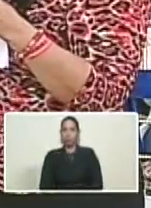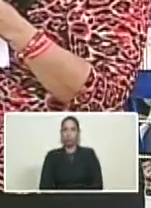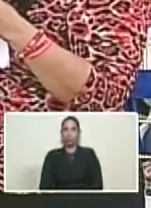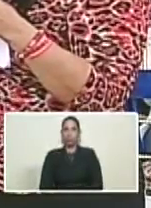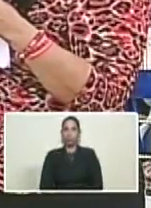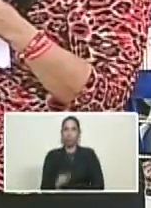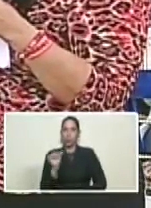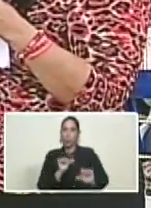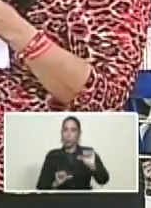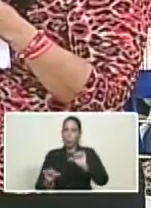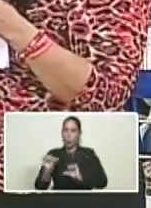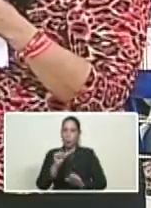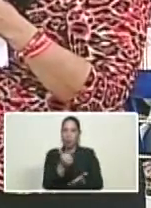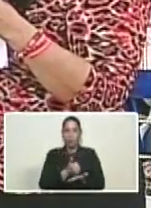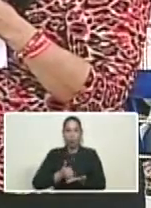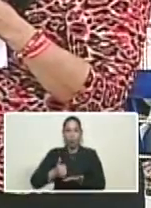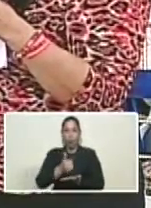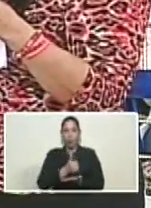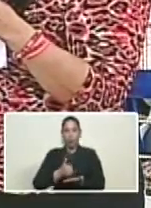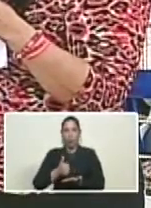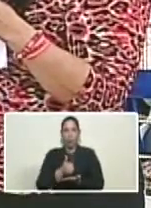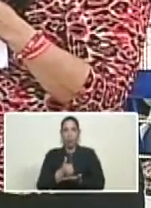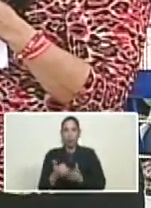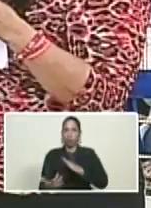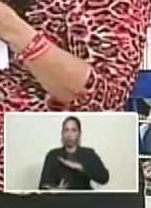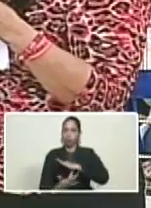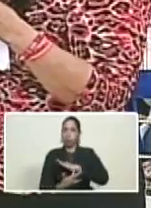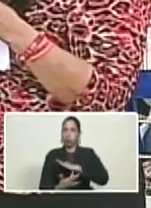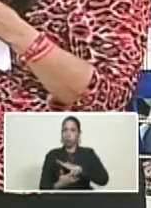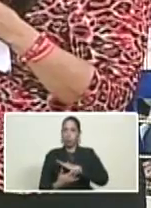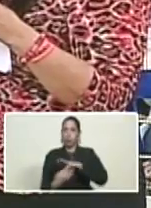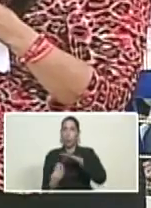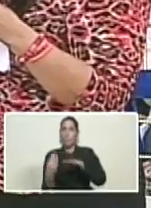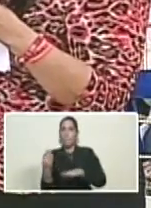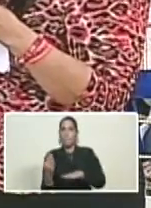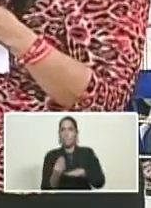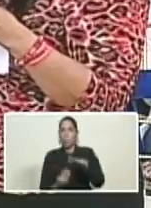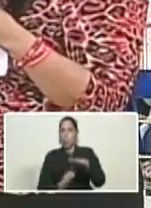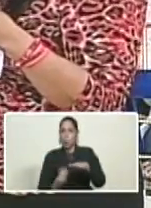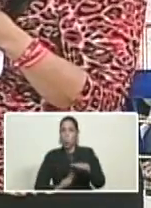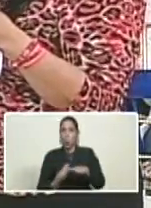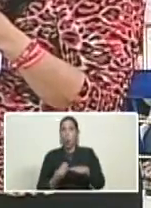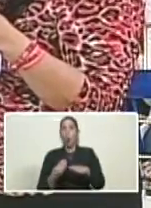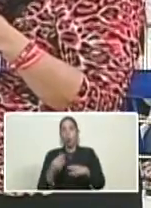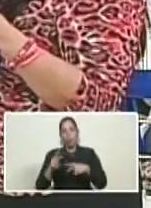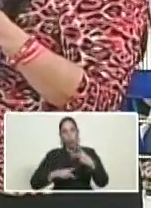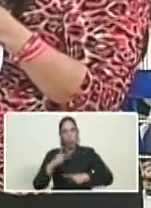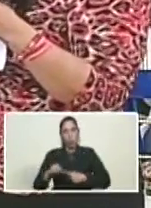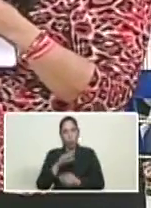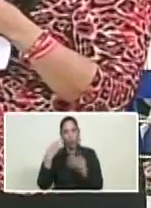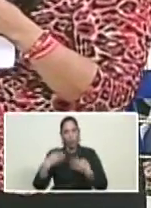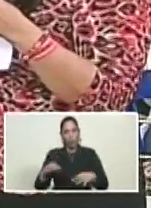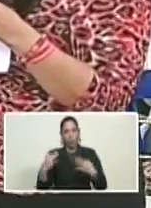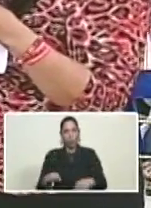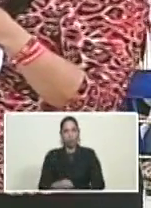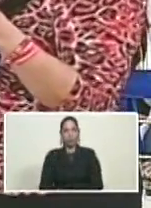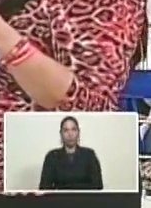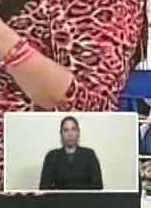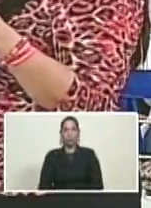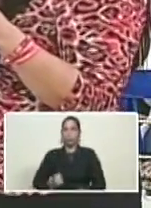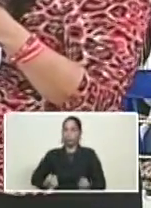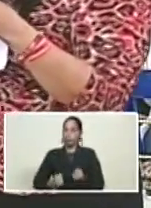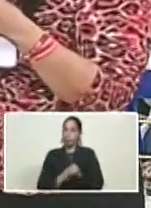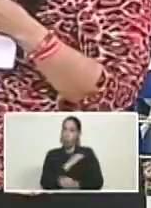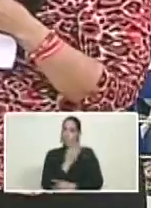química, farmacéutica, biotecnológica y productos naturales, apoyando al